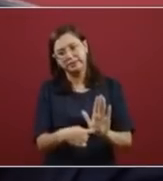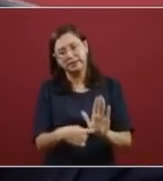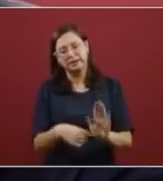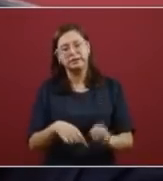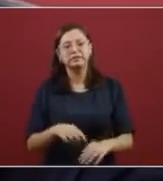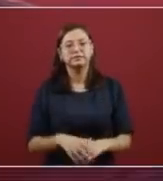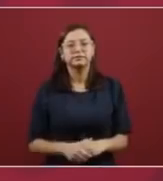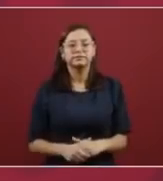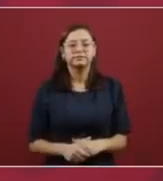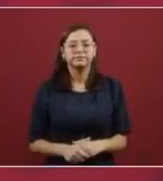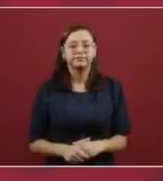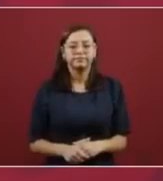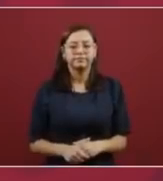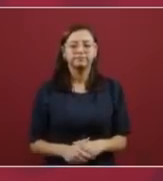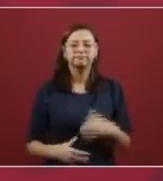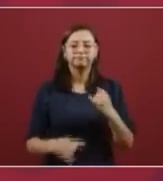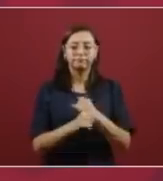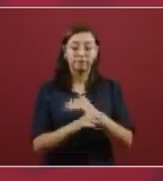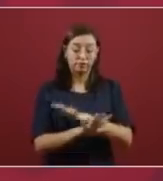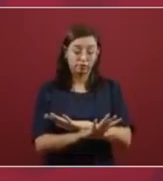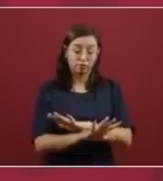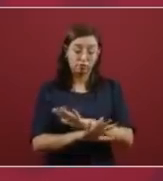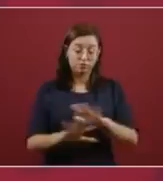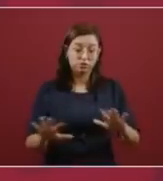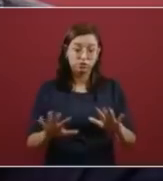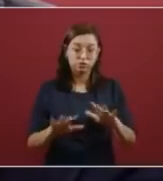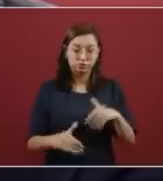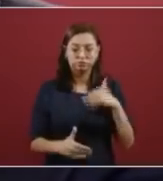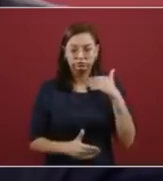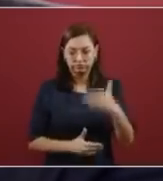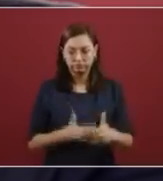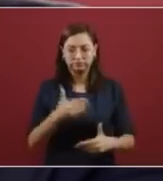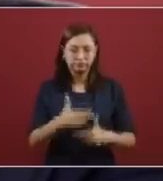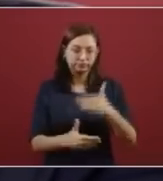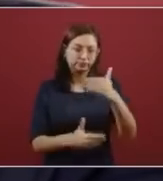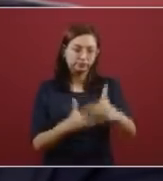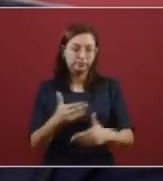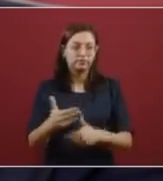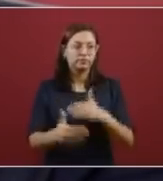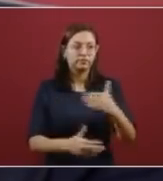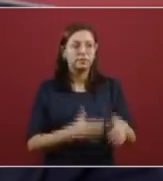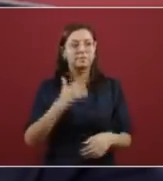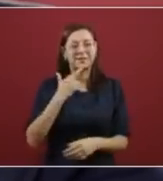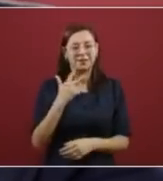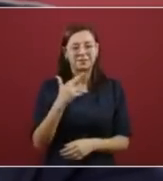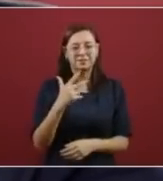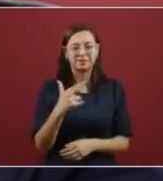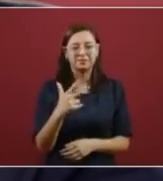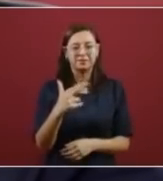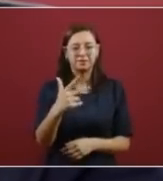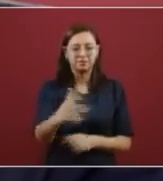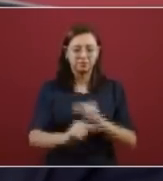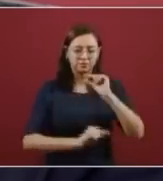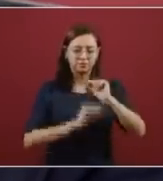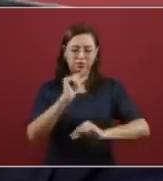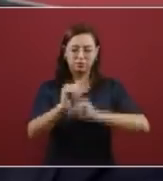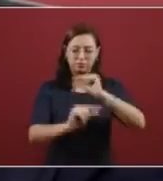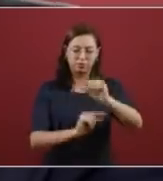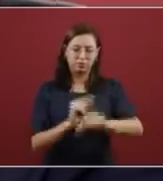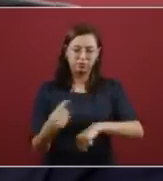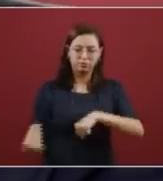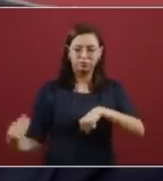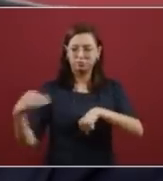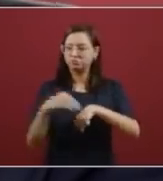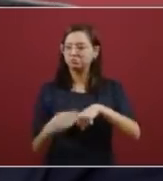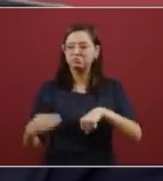con una información que vamos a ir mejorando poco a poco, porque todos los